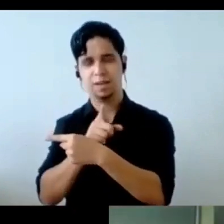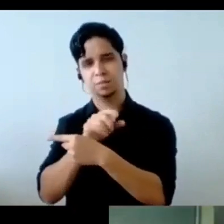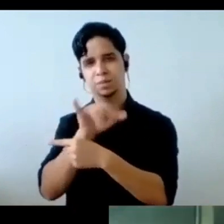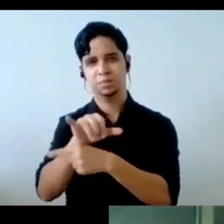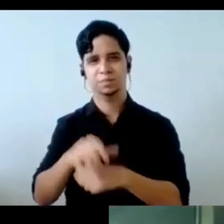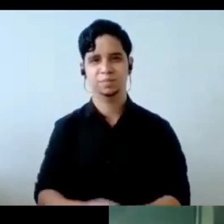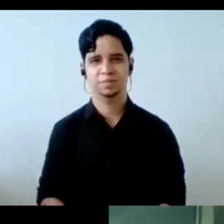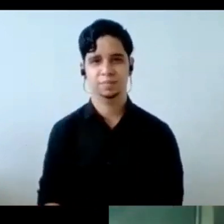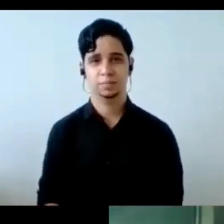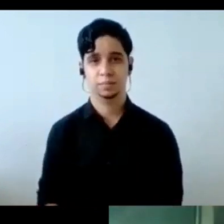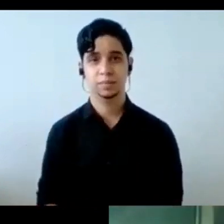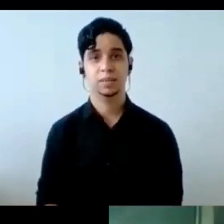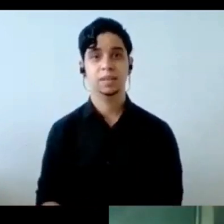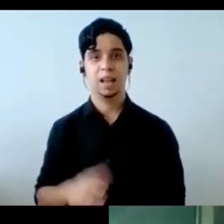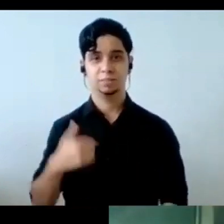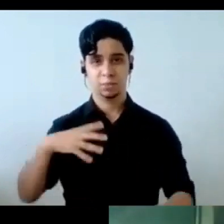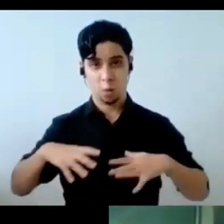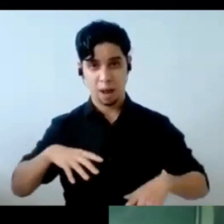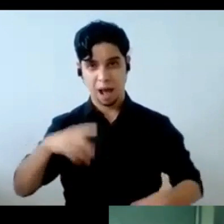El que está vestido de negro.